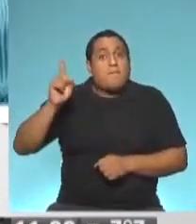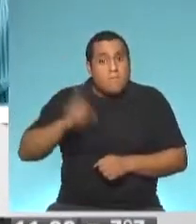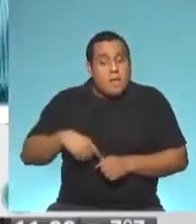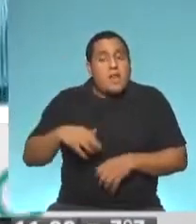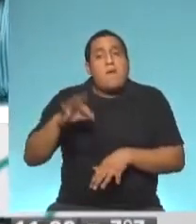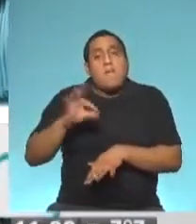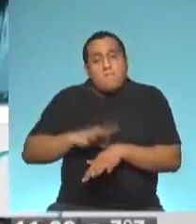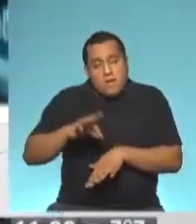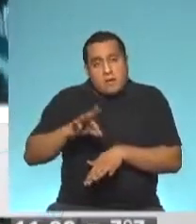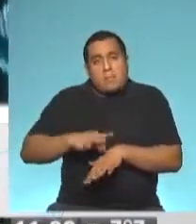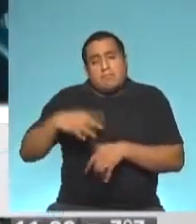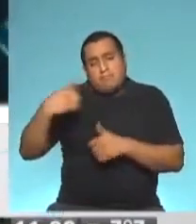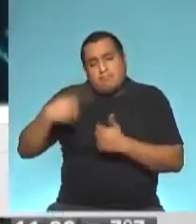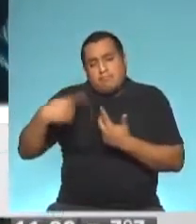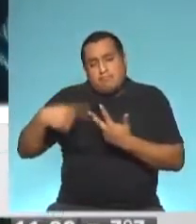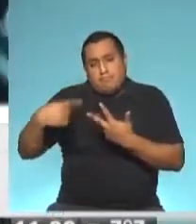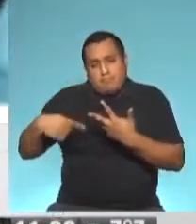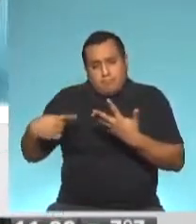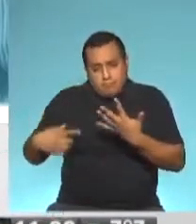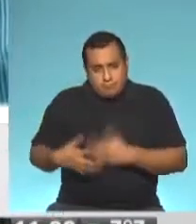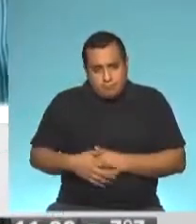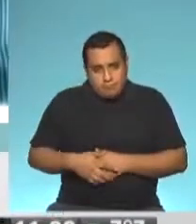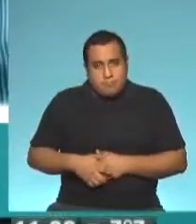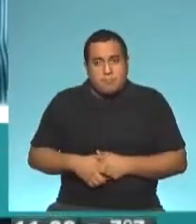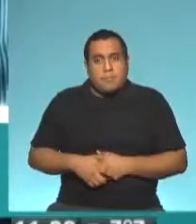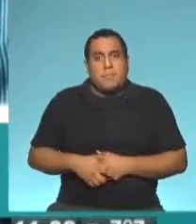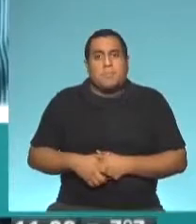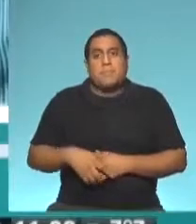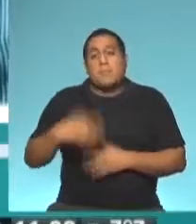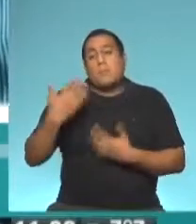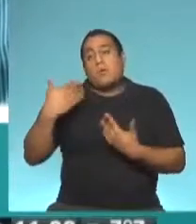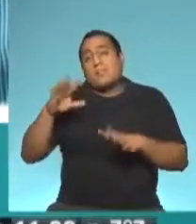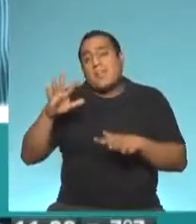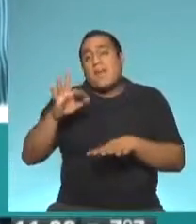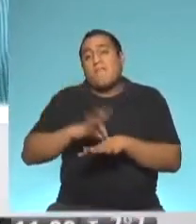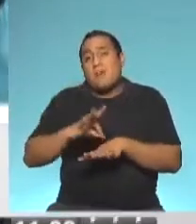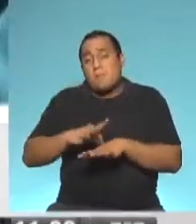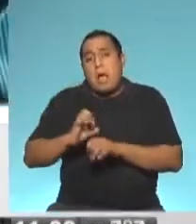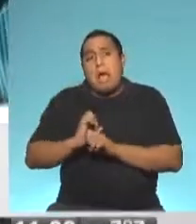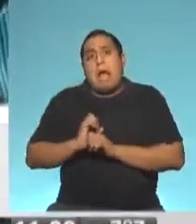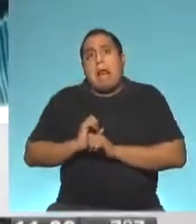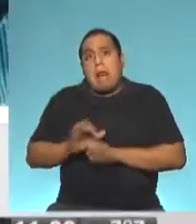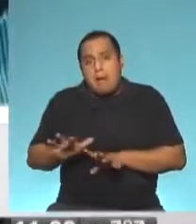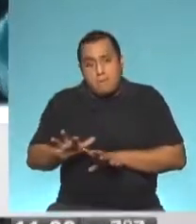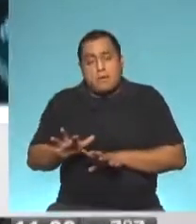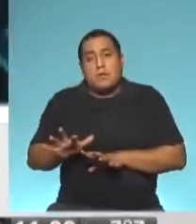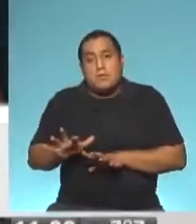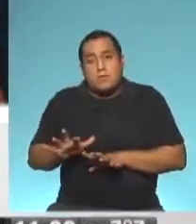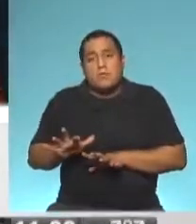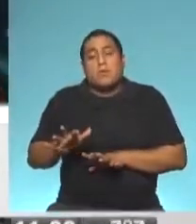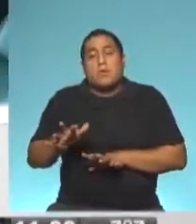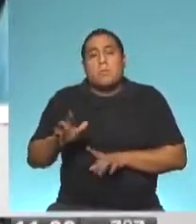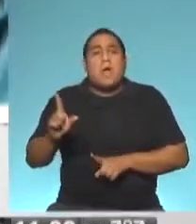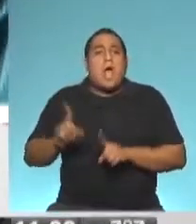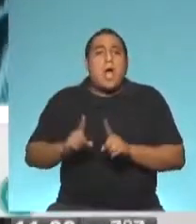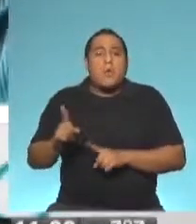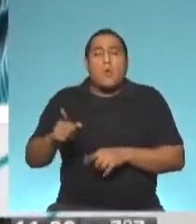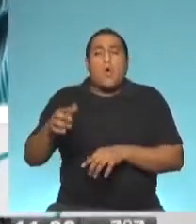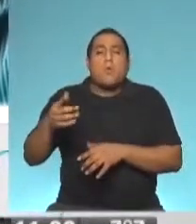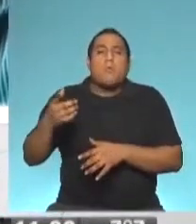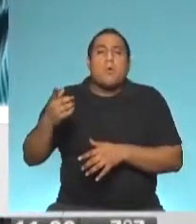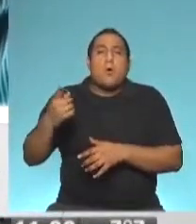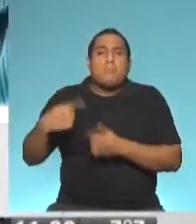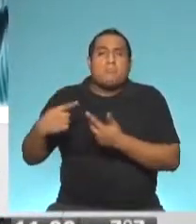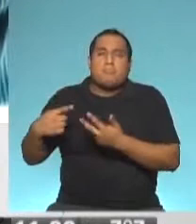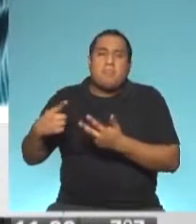que hasta podrían ser, por algunos autores, se piensa que puede ser más grave lo que está pasando con el descuido de algunas enfermedades